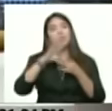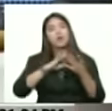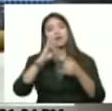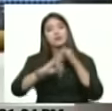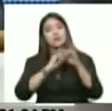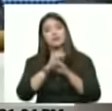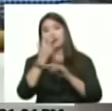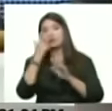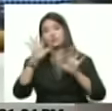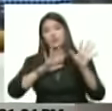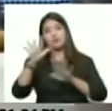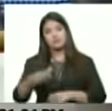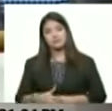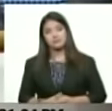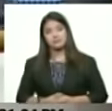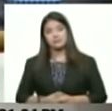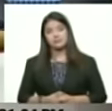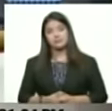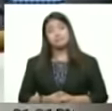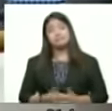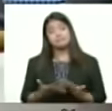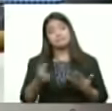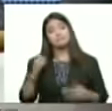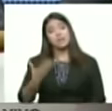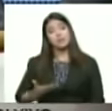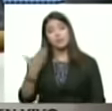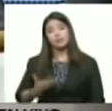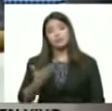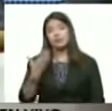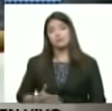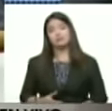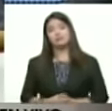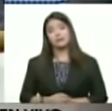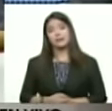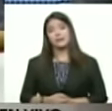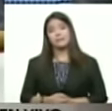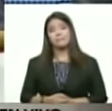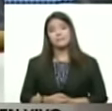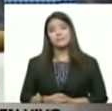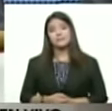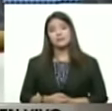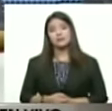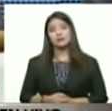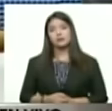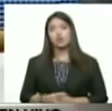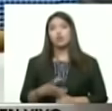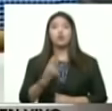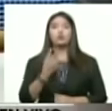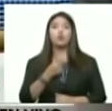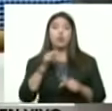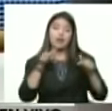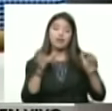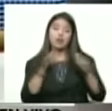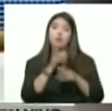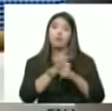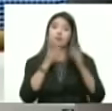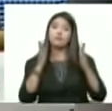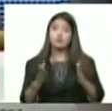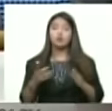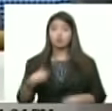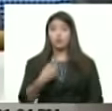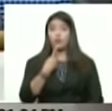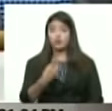internacional de divisas. Es una gran importancia, se pierde de vista, va mucho más allá de esta generación de venezolanos y de venezolanas. Y yo lo